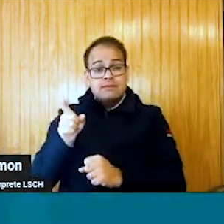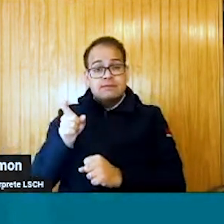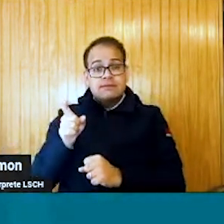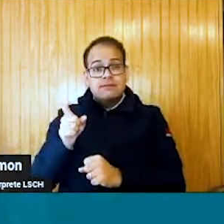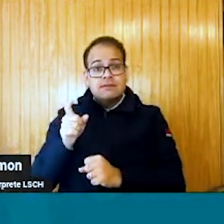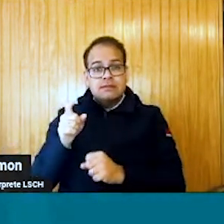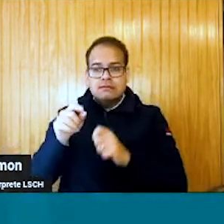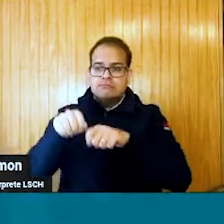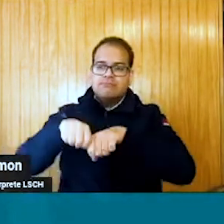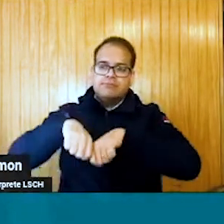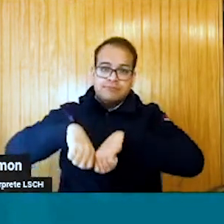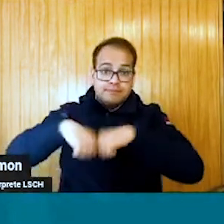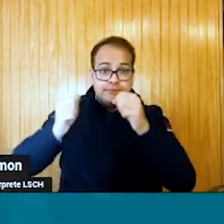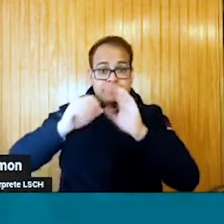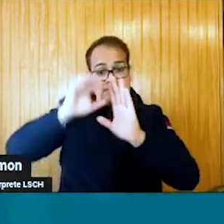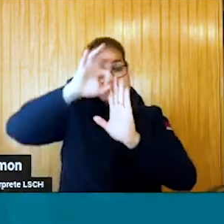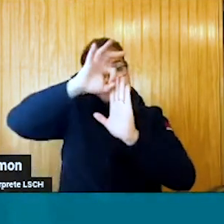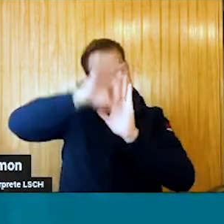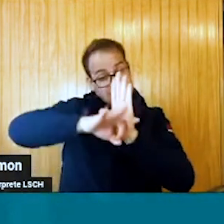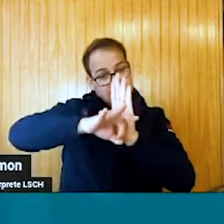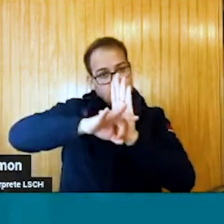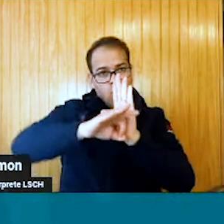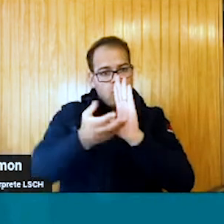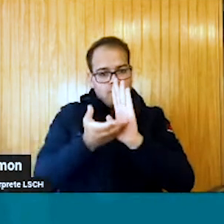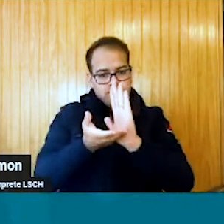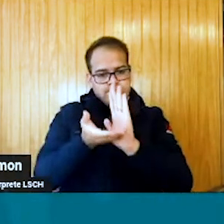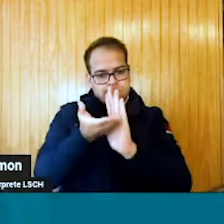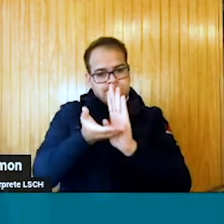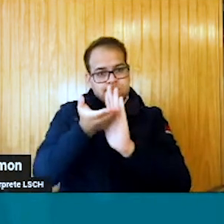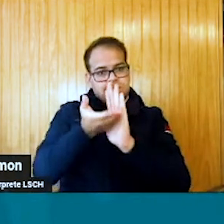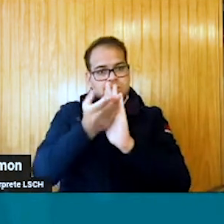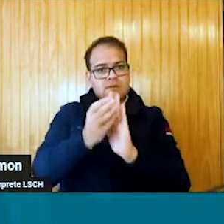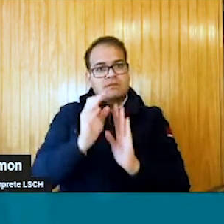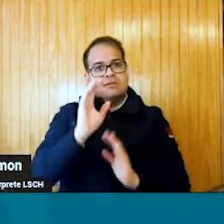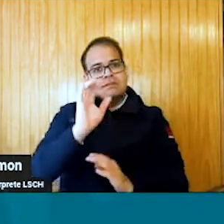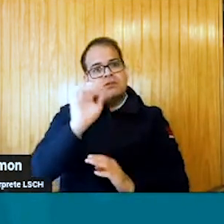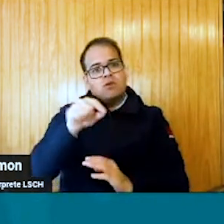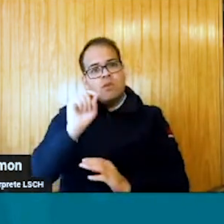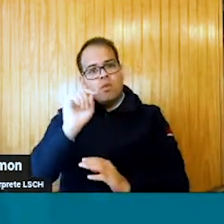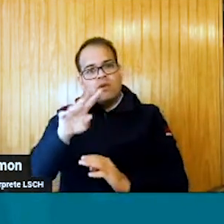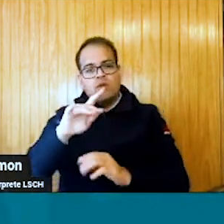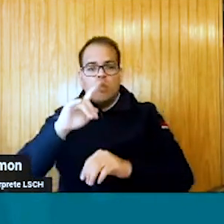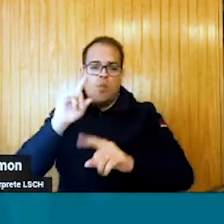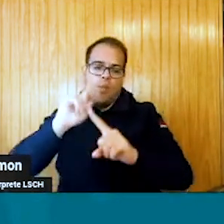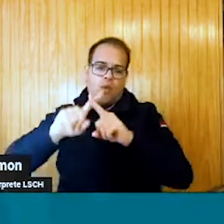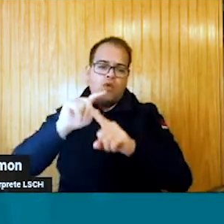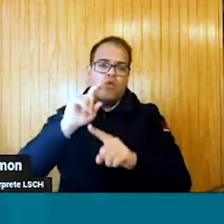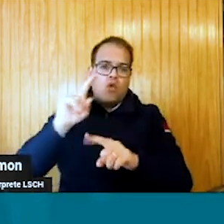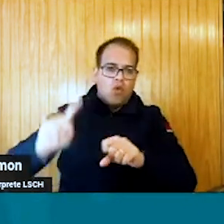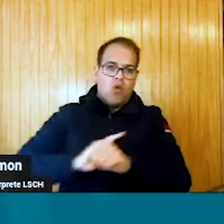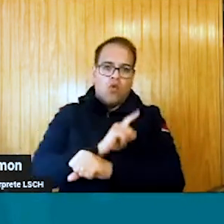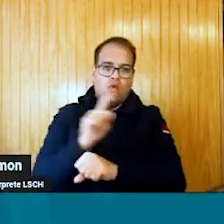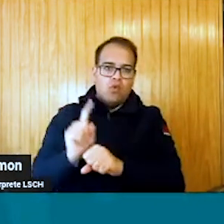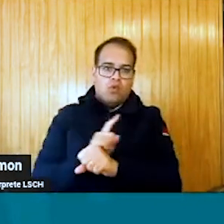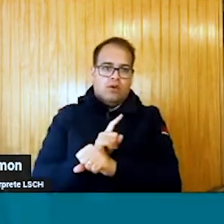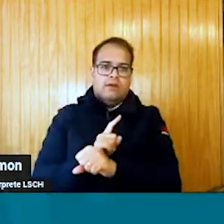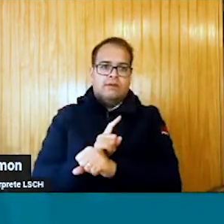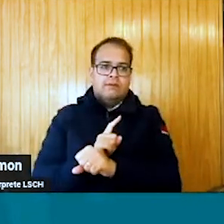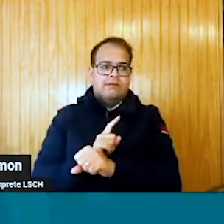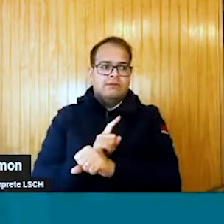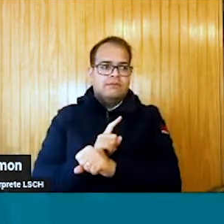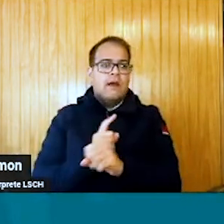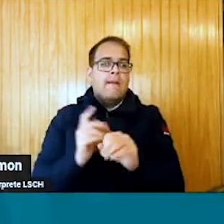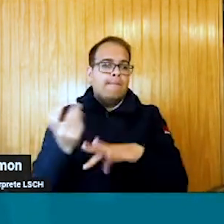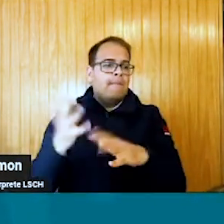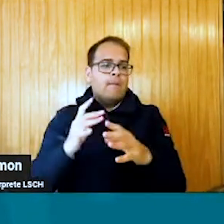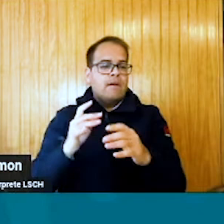quiebra esta caída de 1,2 y se va a 0,4 grados por hora. Un poco para